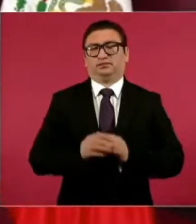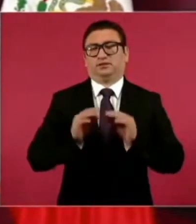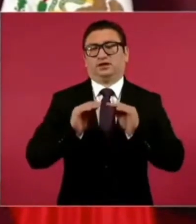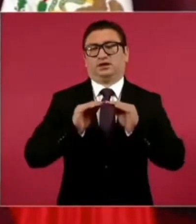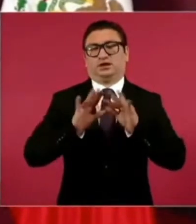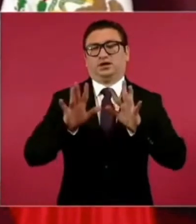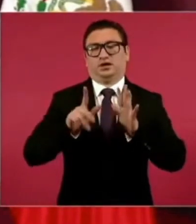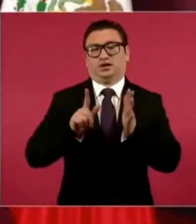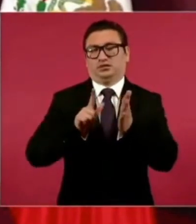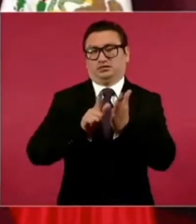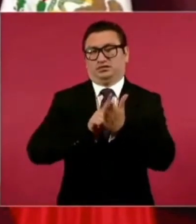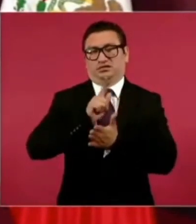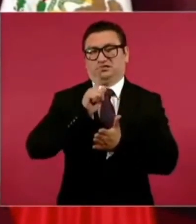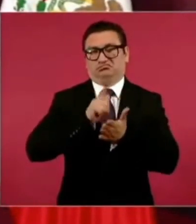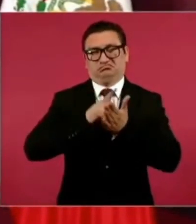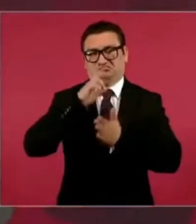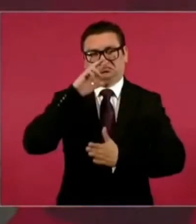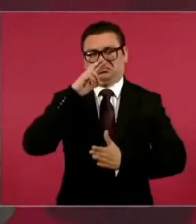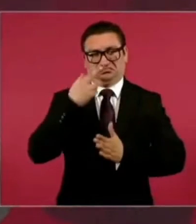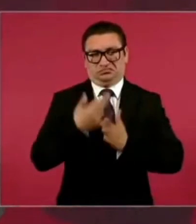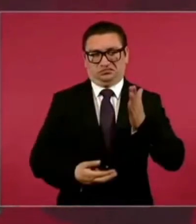ilegal,